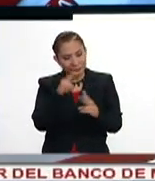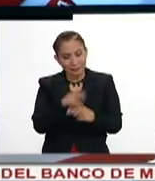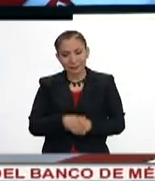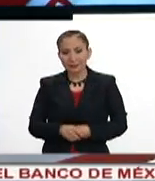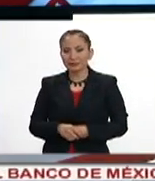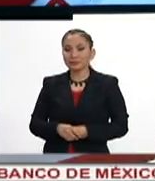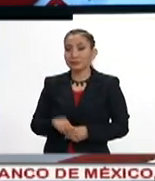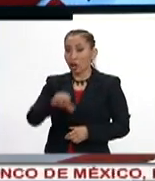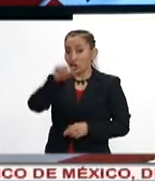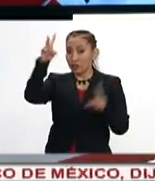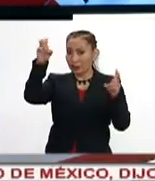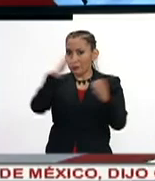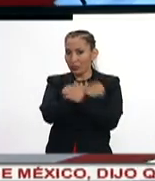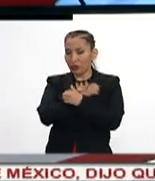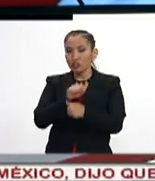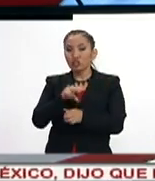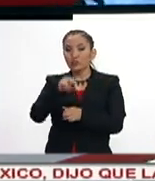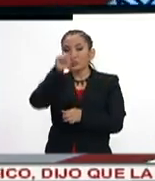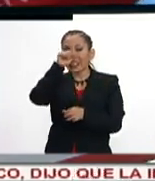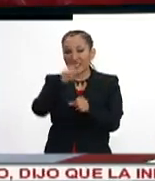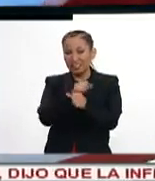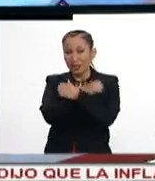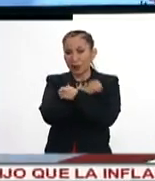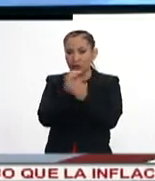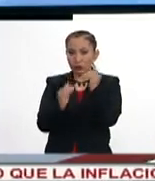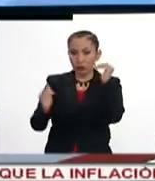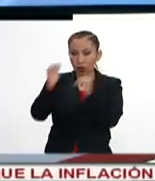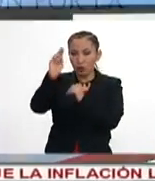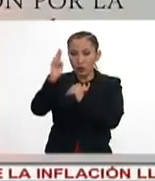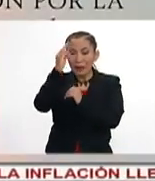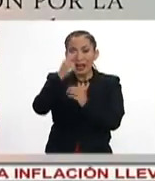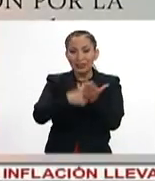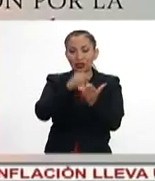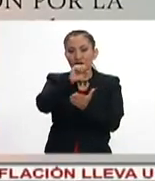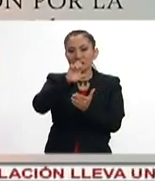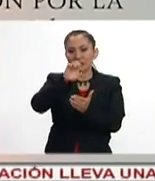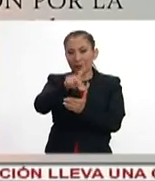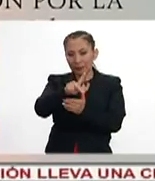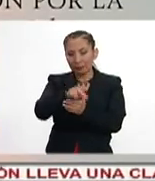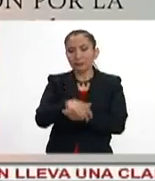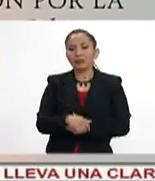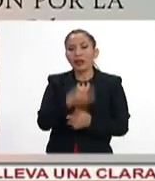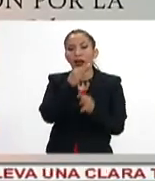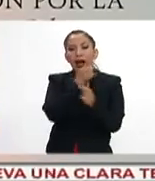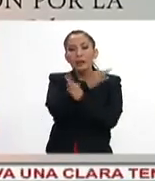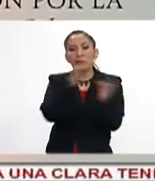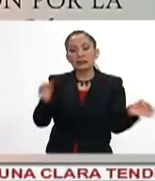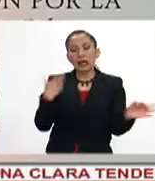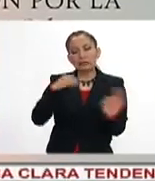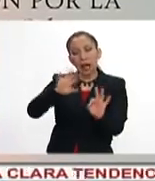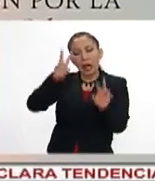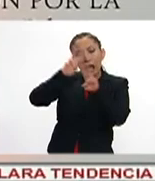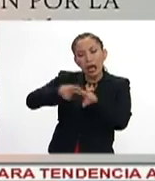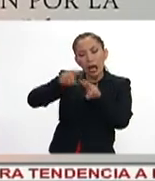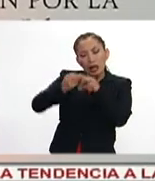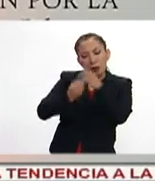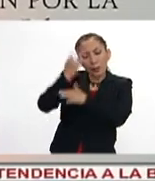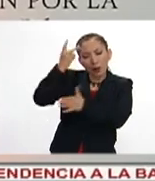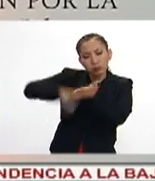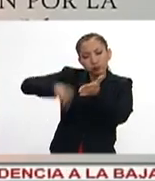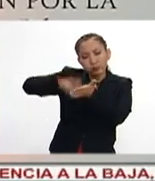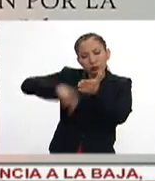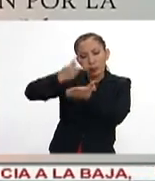Hasta luego. Y en más temas educativos, el subsecretario de Educación Superior de la SEP, Salvador Jara, informó que se analiza actualizar los